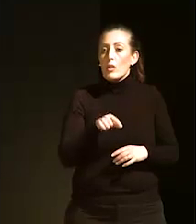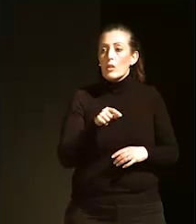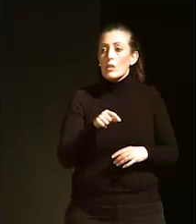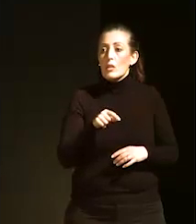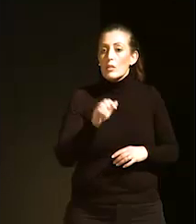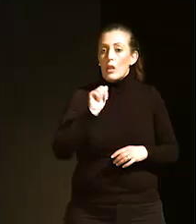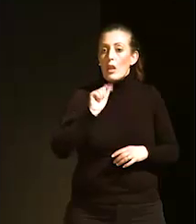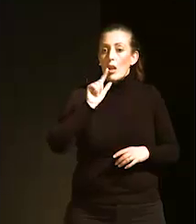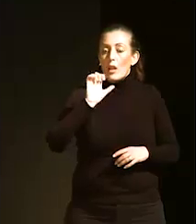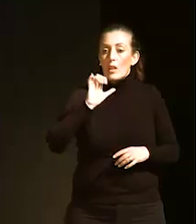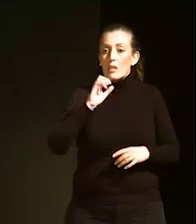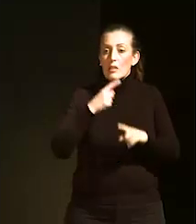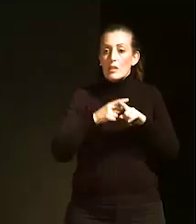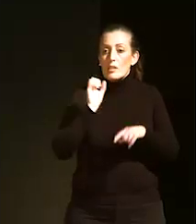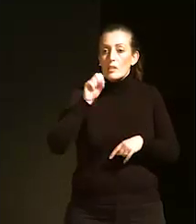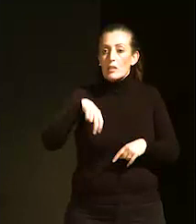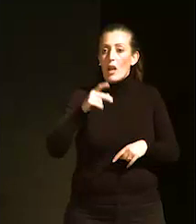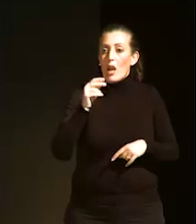lisandro guarcax dijo